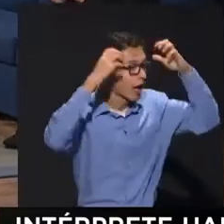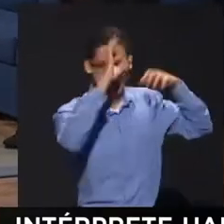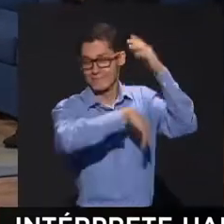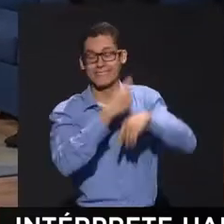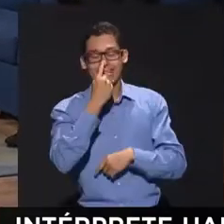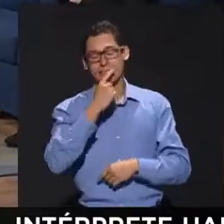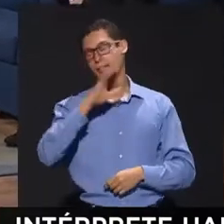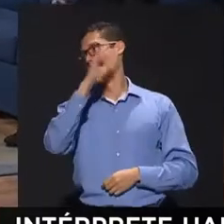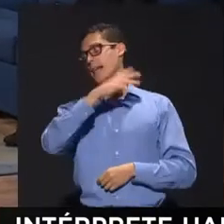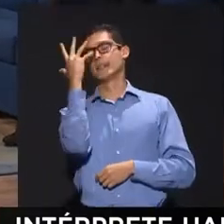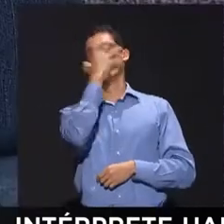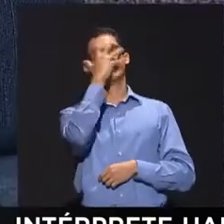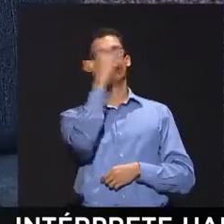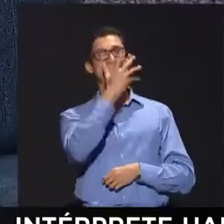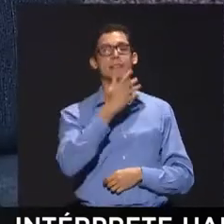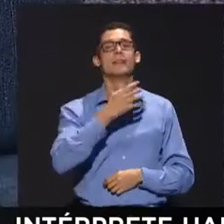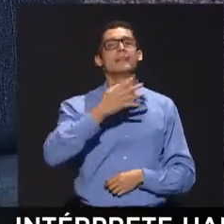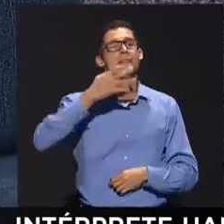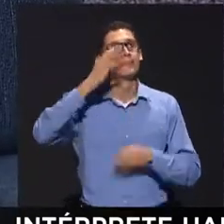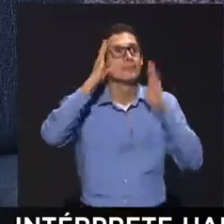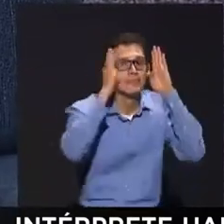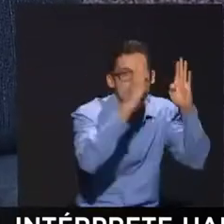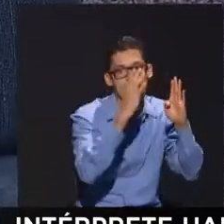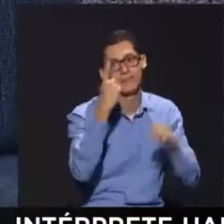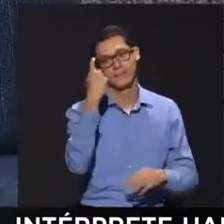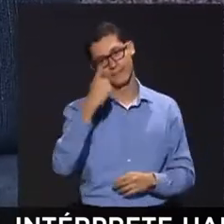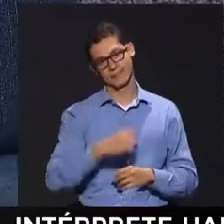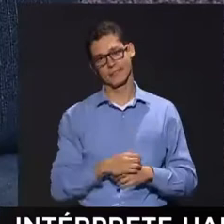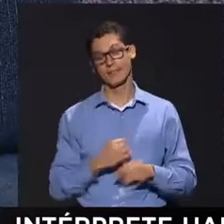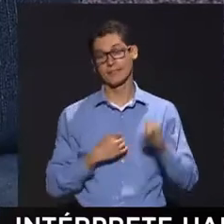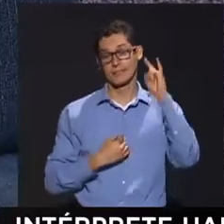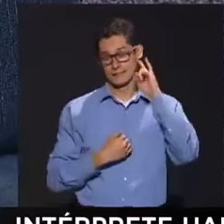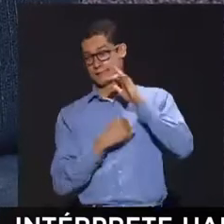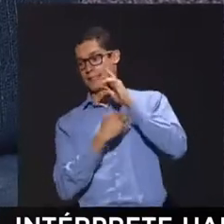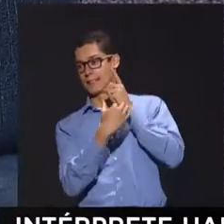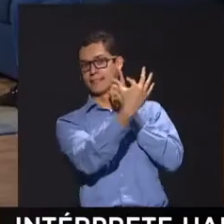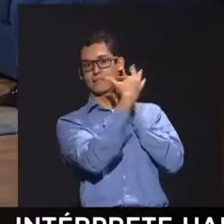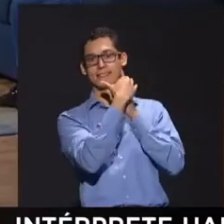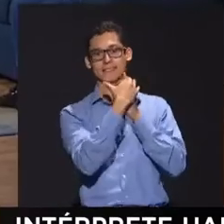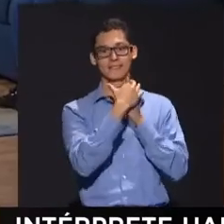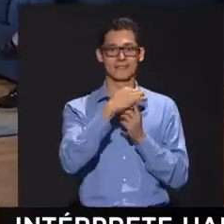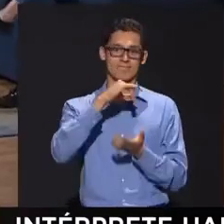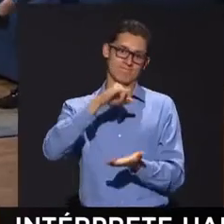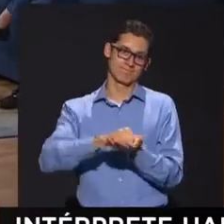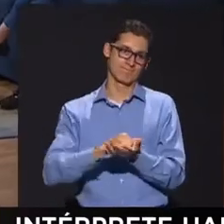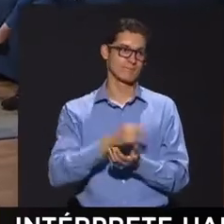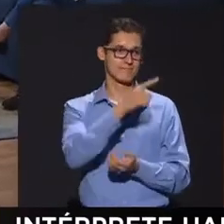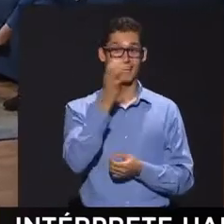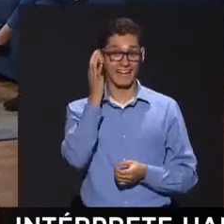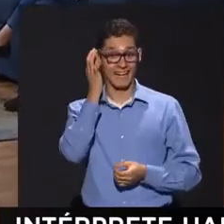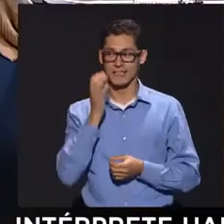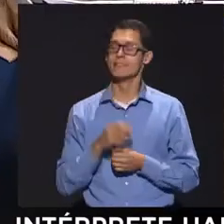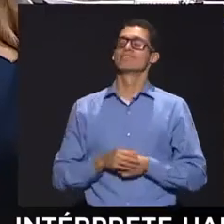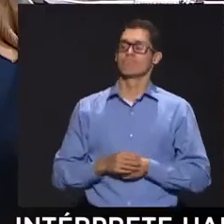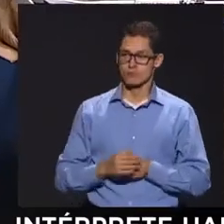me confundí, pero luego recordé que era lo que dijera. Entonces, ¿y las manos y la nariz? En la instrucción yo recuerdo que